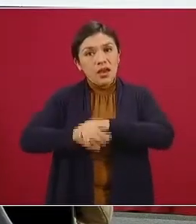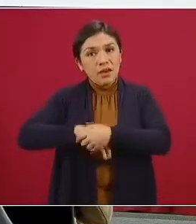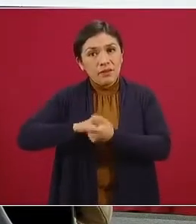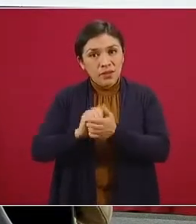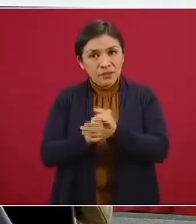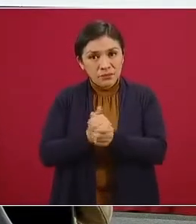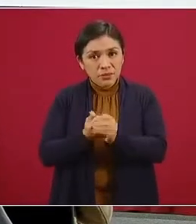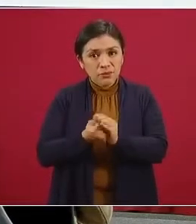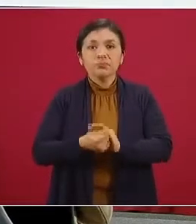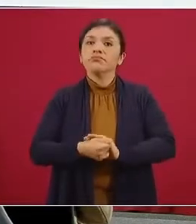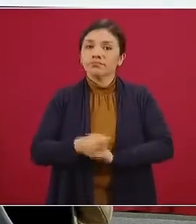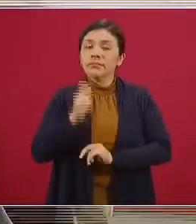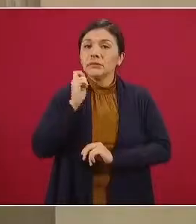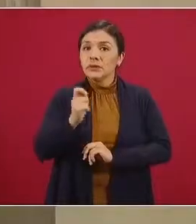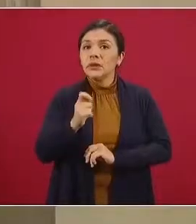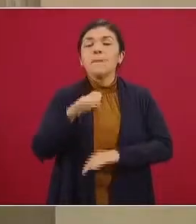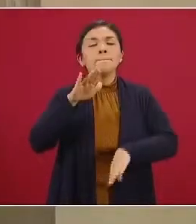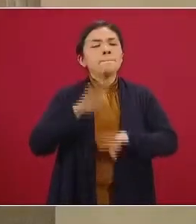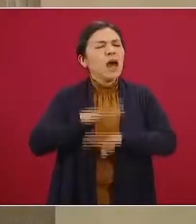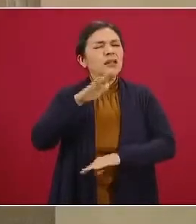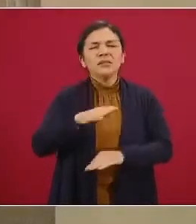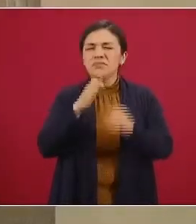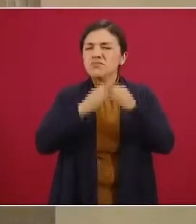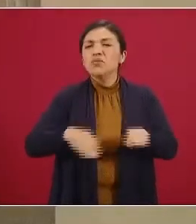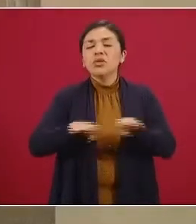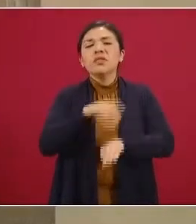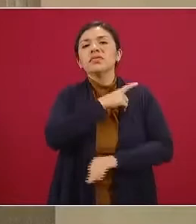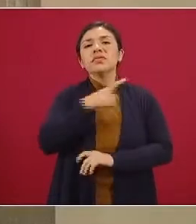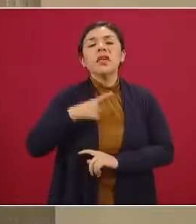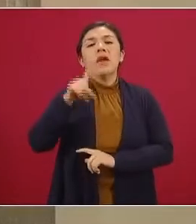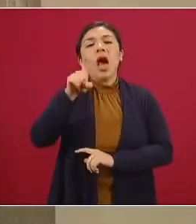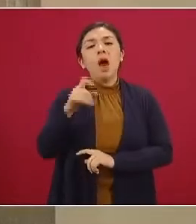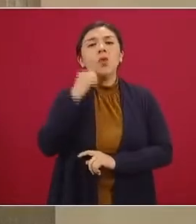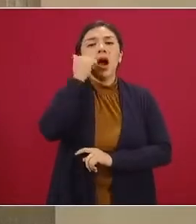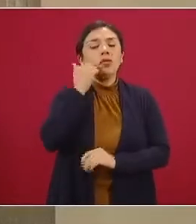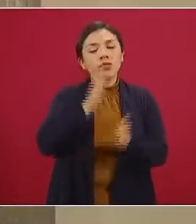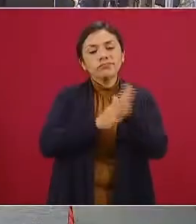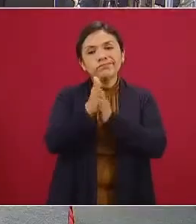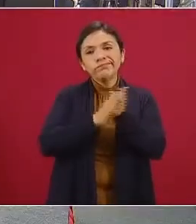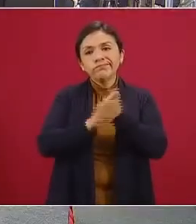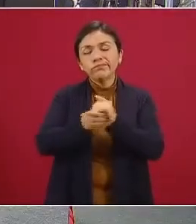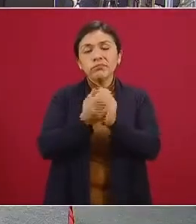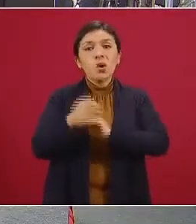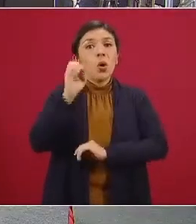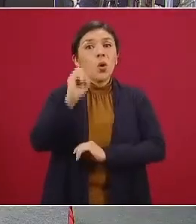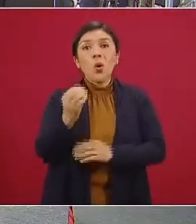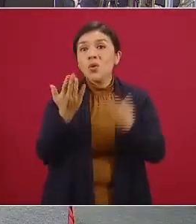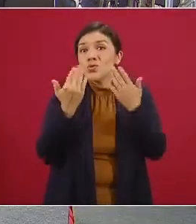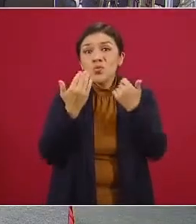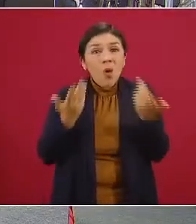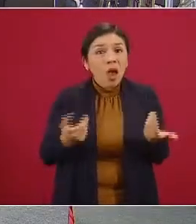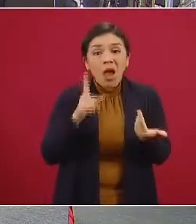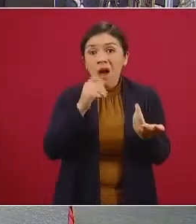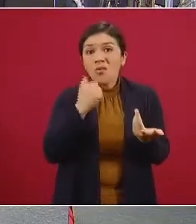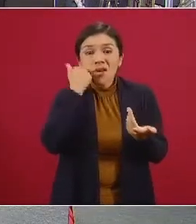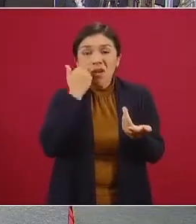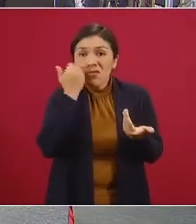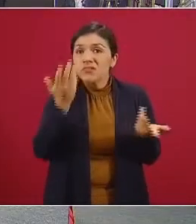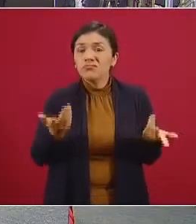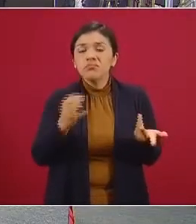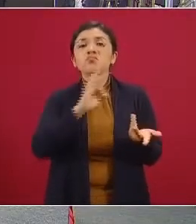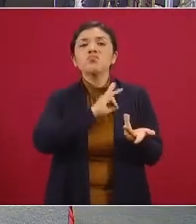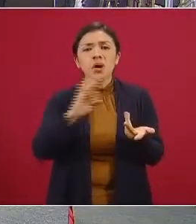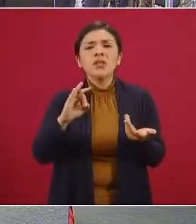manos, ¿sí? Un lavado que idealmente debe de ser con agua o jabón, o en el caso en el que no tengamos acceso a un lavabo de